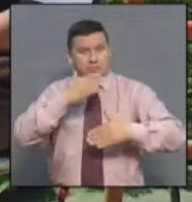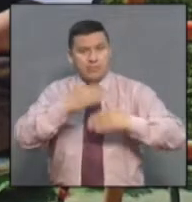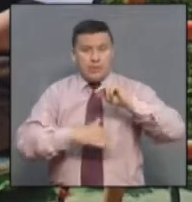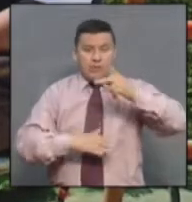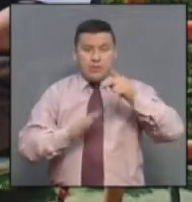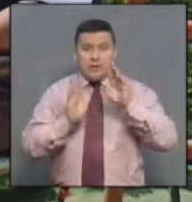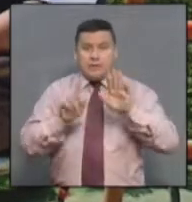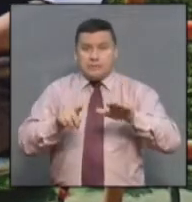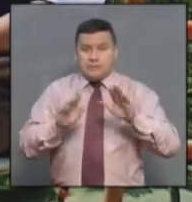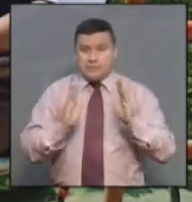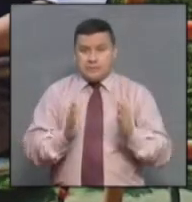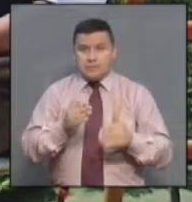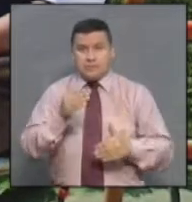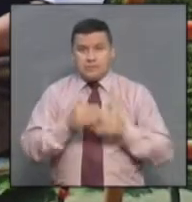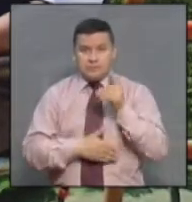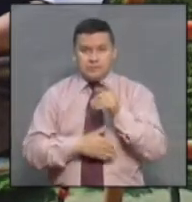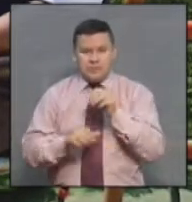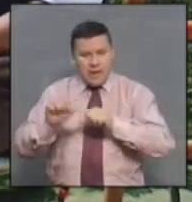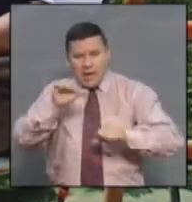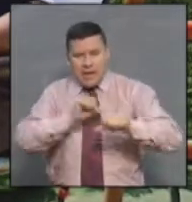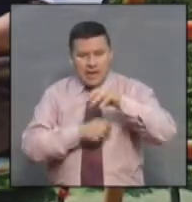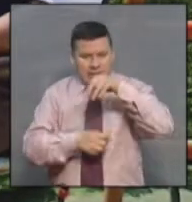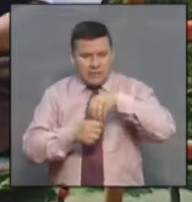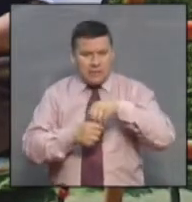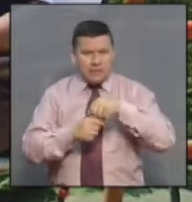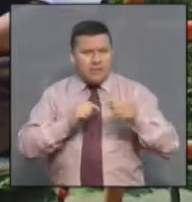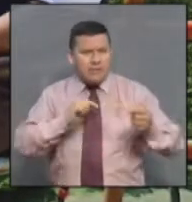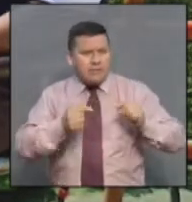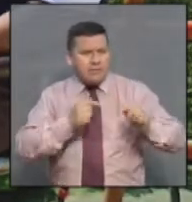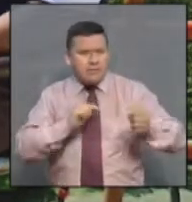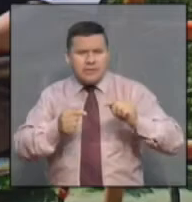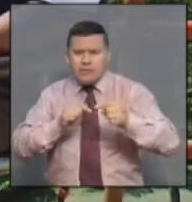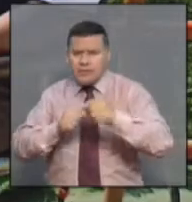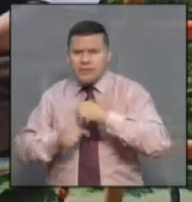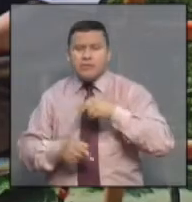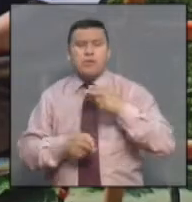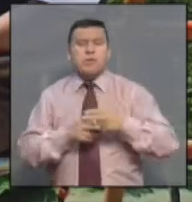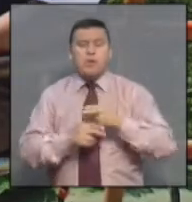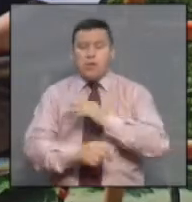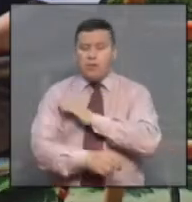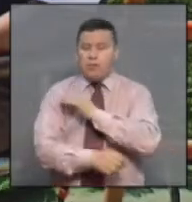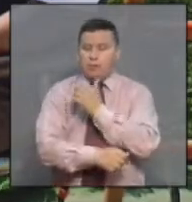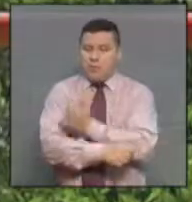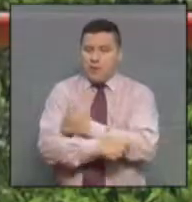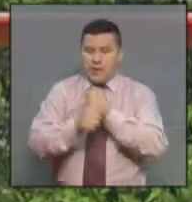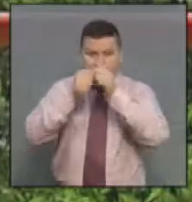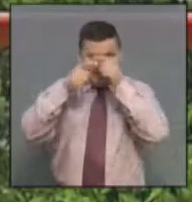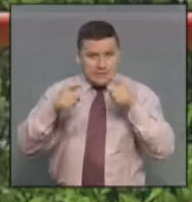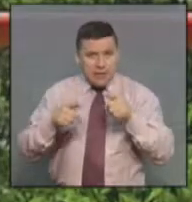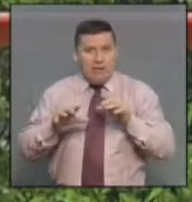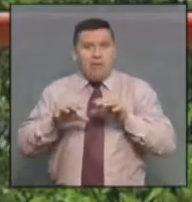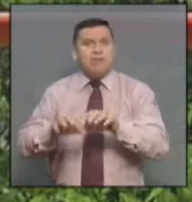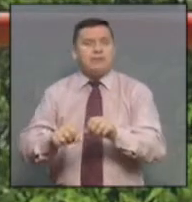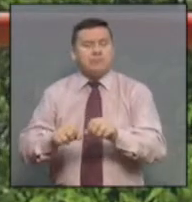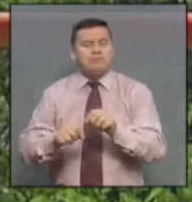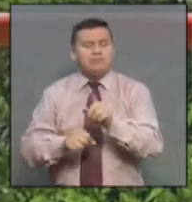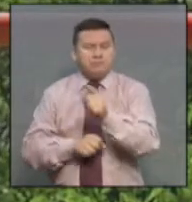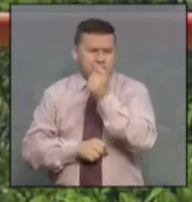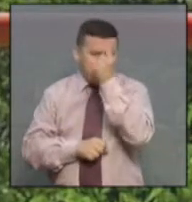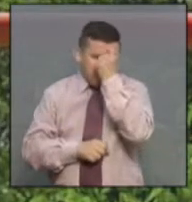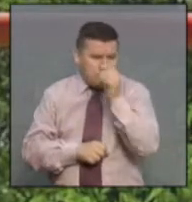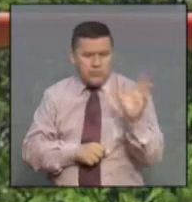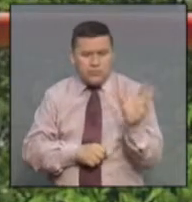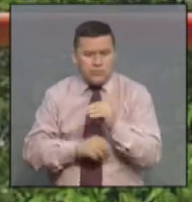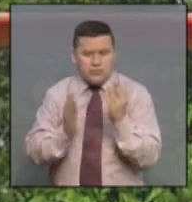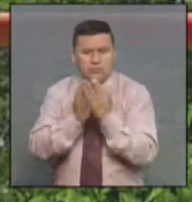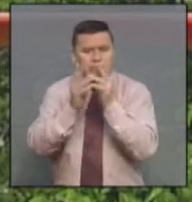segundo semestre, vamos a empezar con el laboratorio de debate y se va a llamar El Poder de lo Público, donde vamos a tener en cuenta a todos